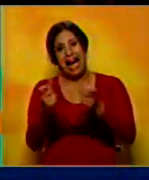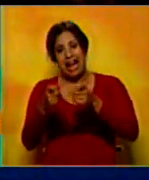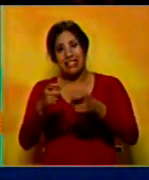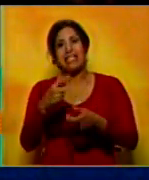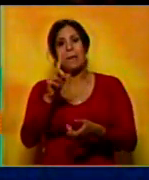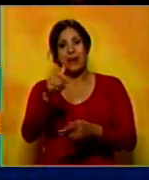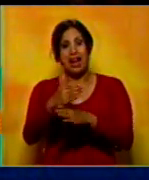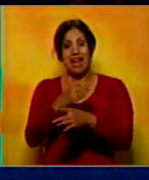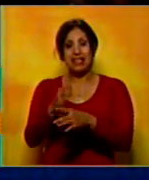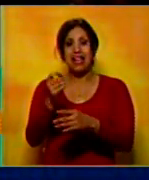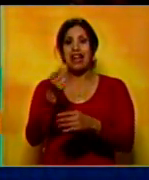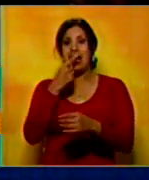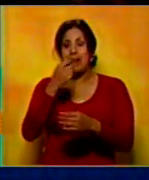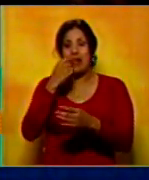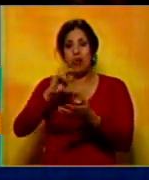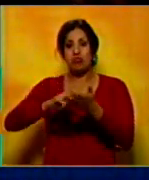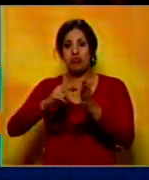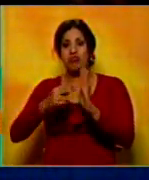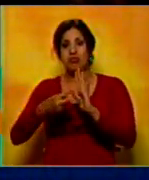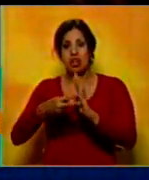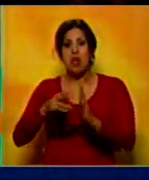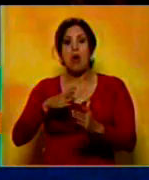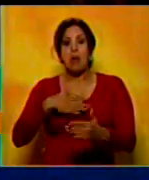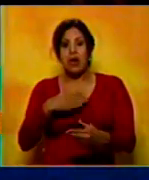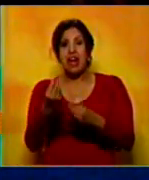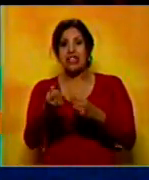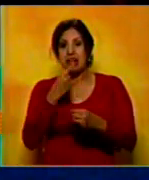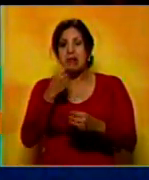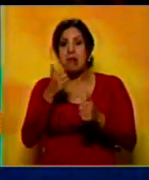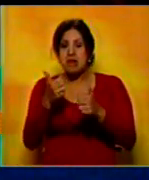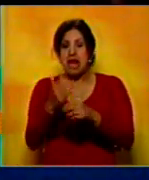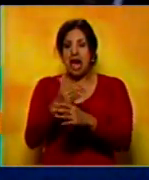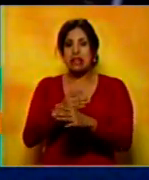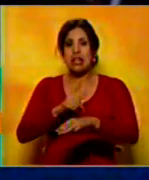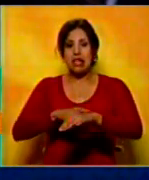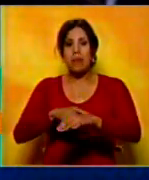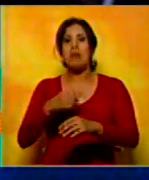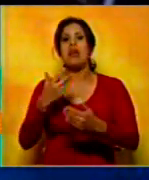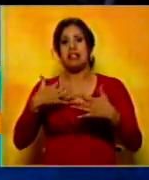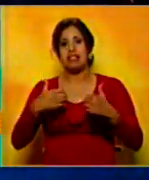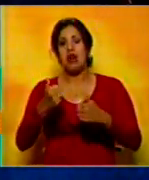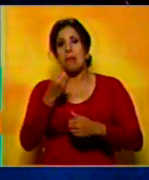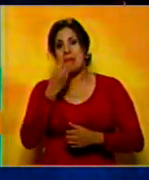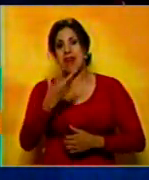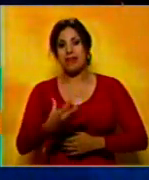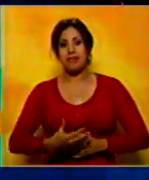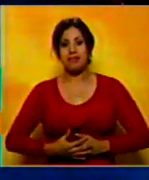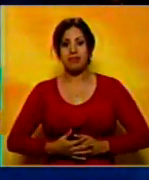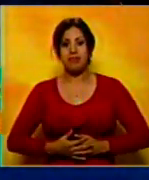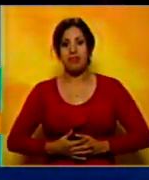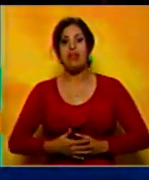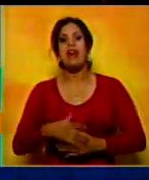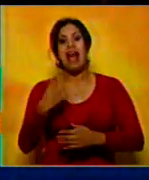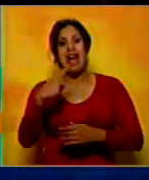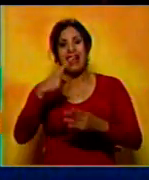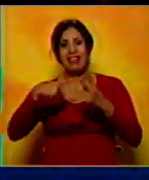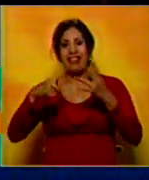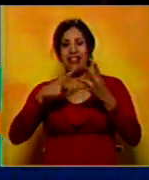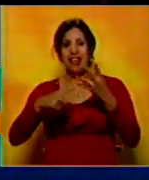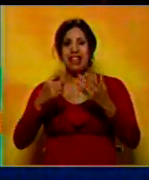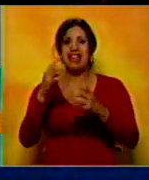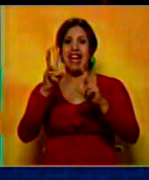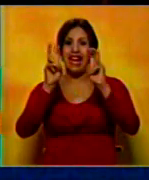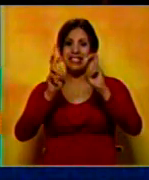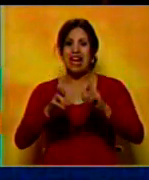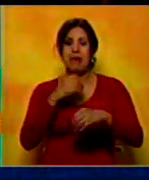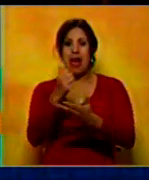un diagnóstico temprano de la enfermedad y se logra un tratamiento oportuno, hay una buena oportunidad de curación. Hay una serie de exámenes que nos ayudan